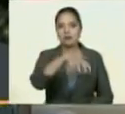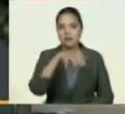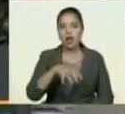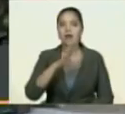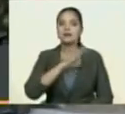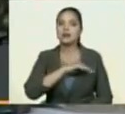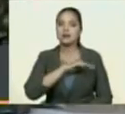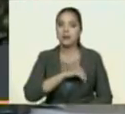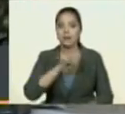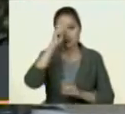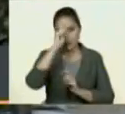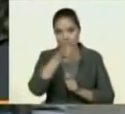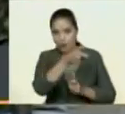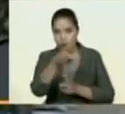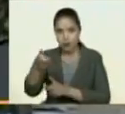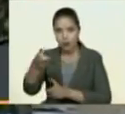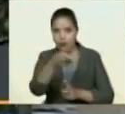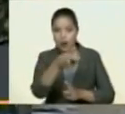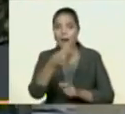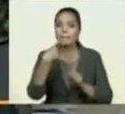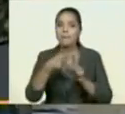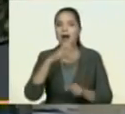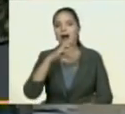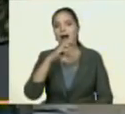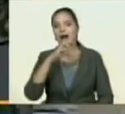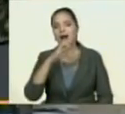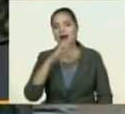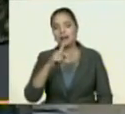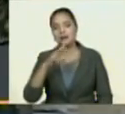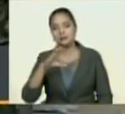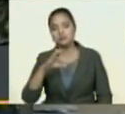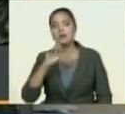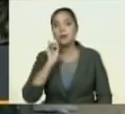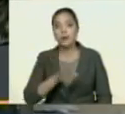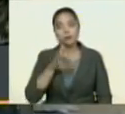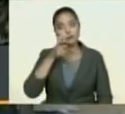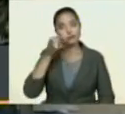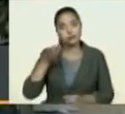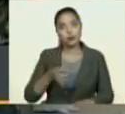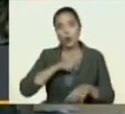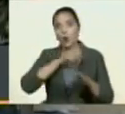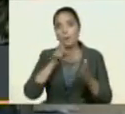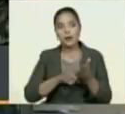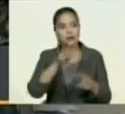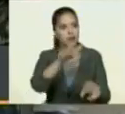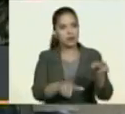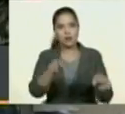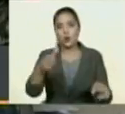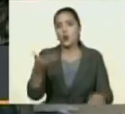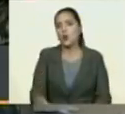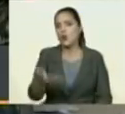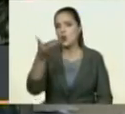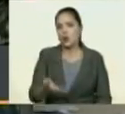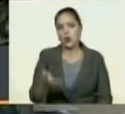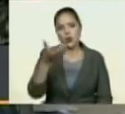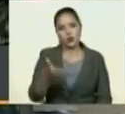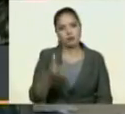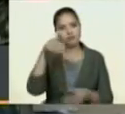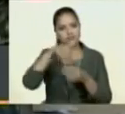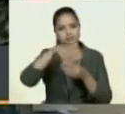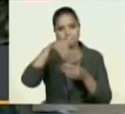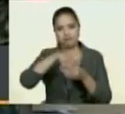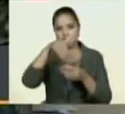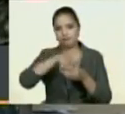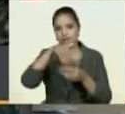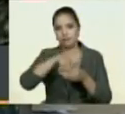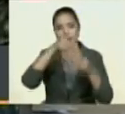CPC, bomberos y protección civil, para garantizar la seguridad integral de este importante